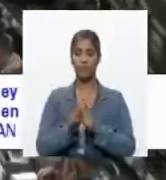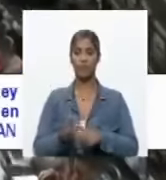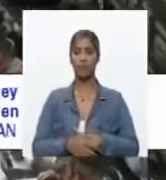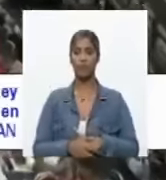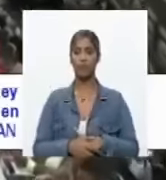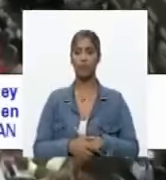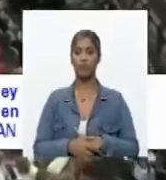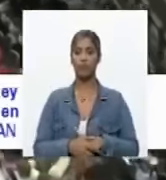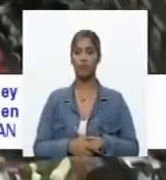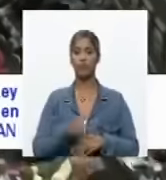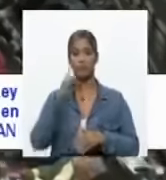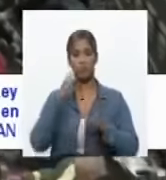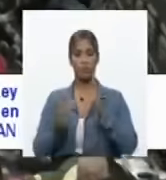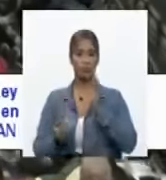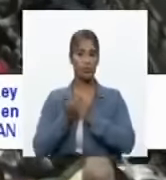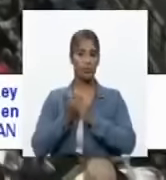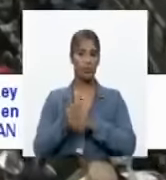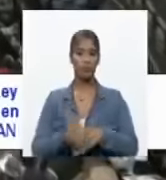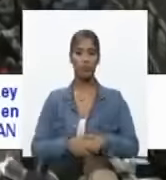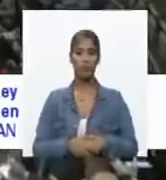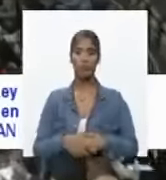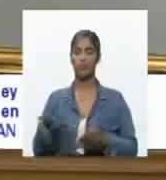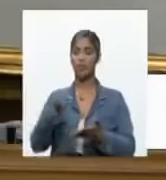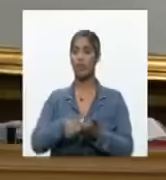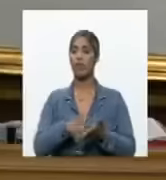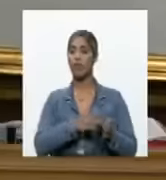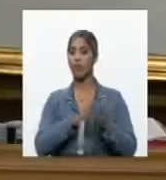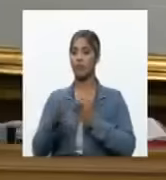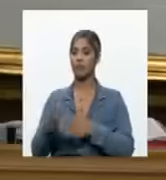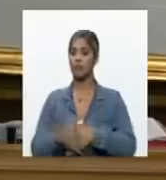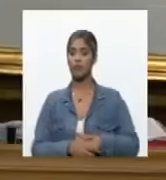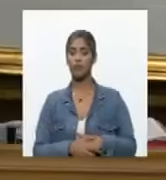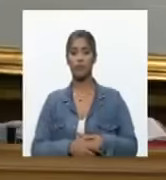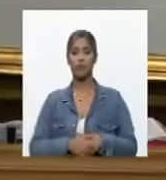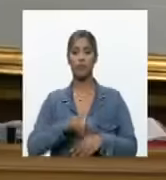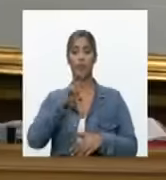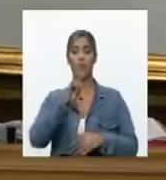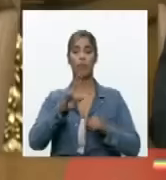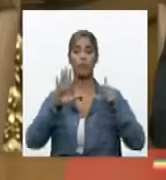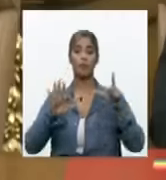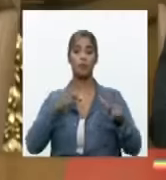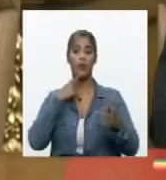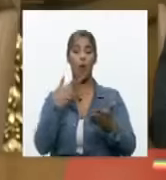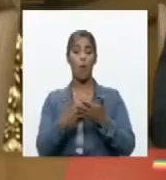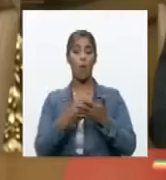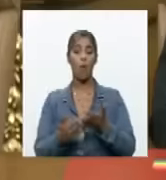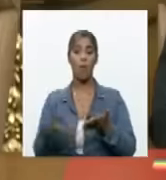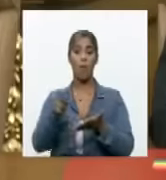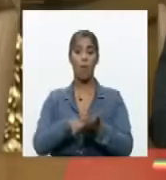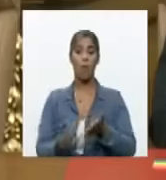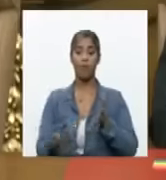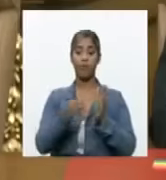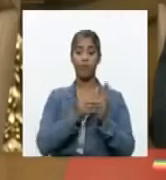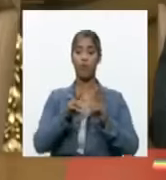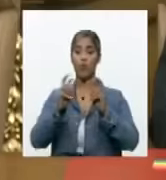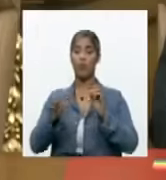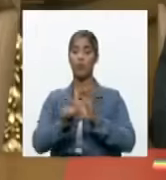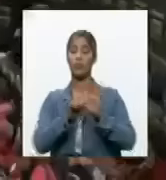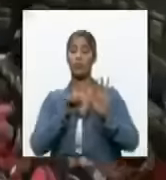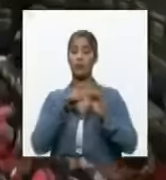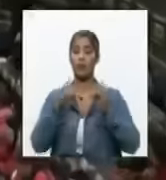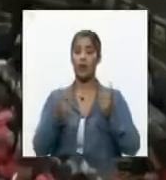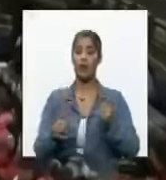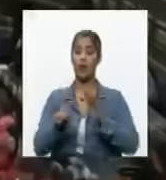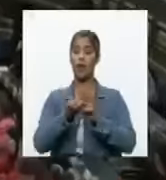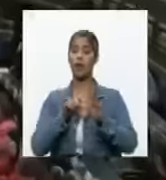presidente. En consideración el epígrafe. Aprobado. Siguiente. 27. Se propone aprobar la incorporación de un nuevo artículo que pasa a ser